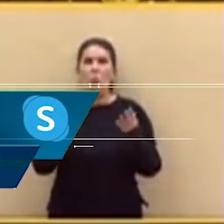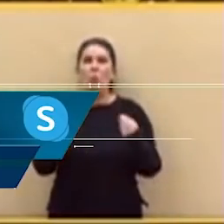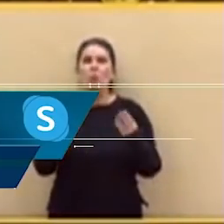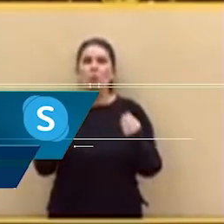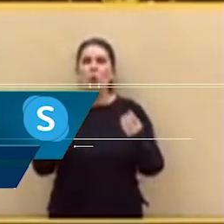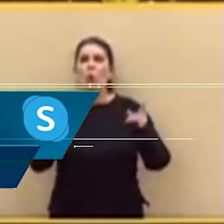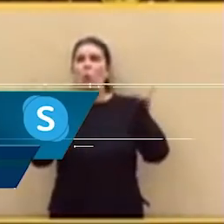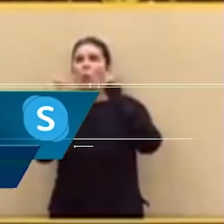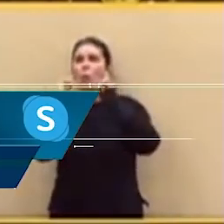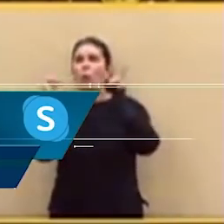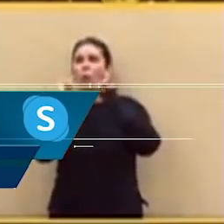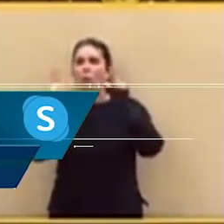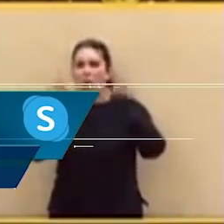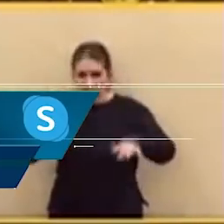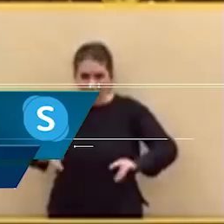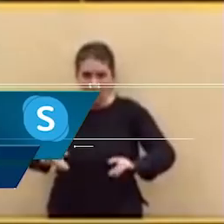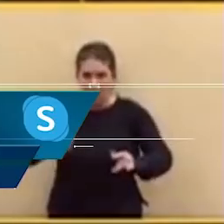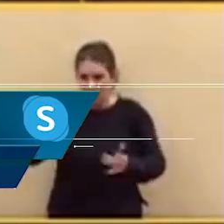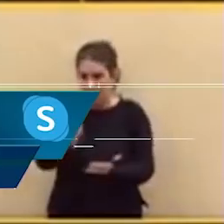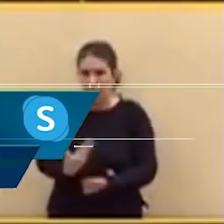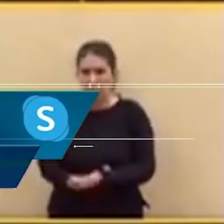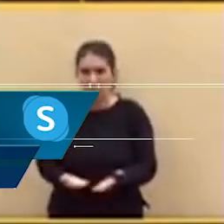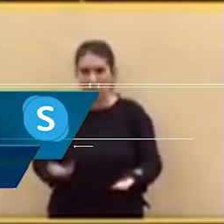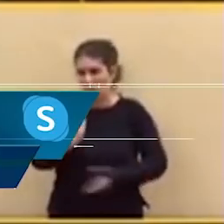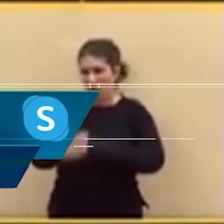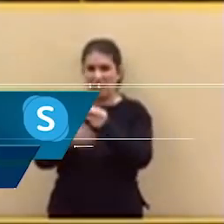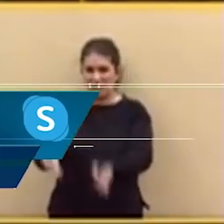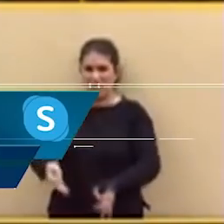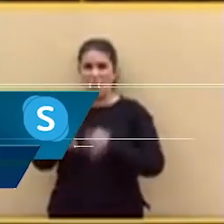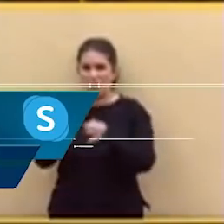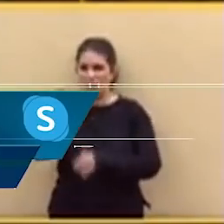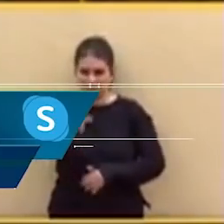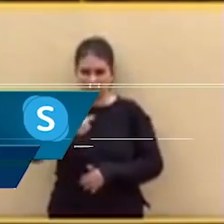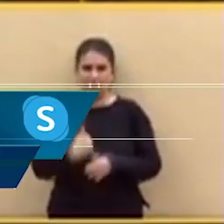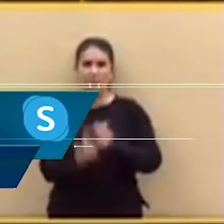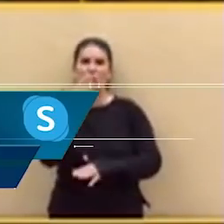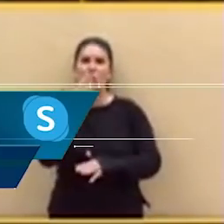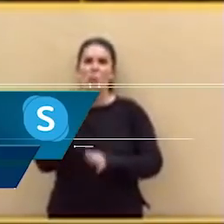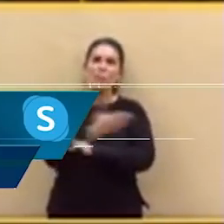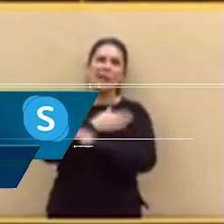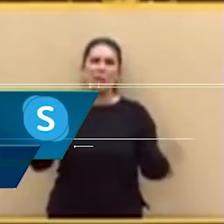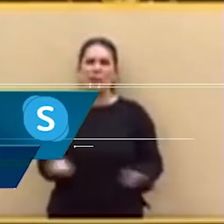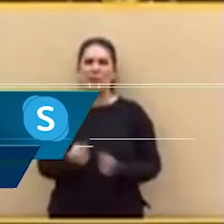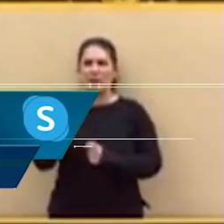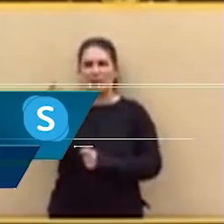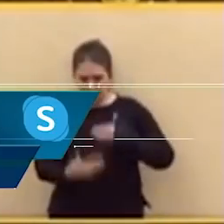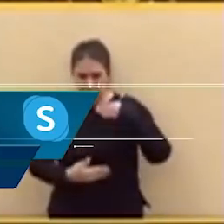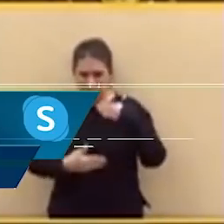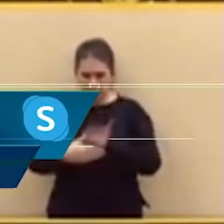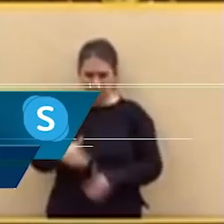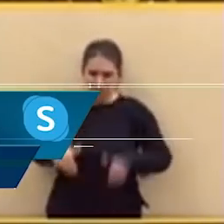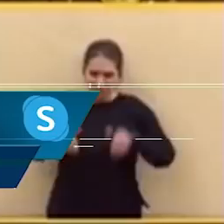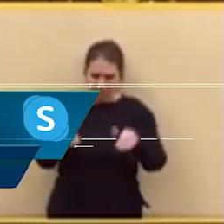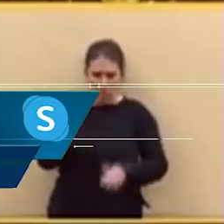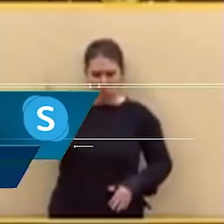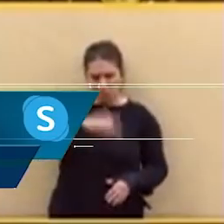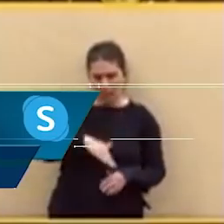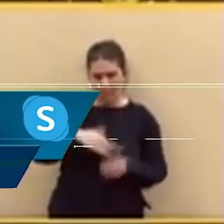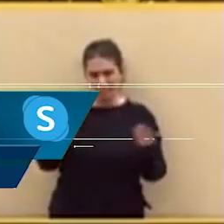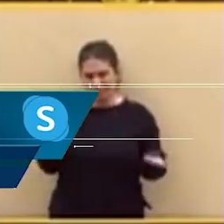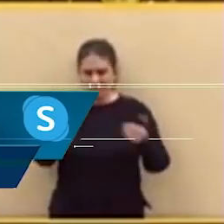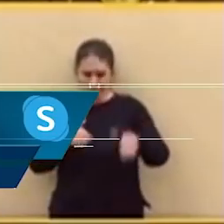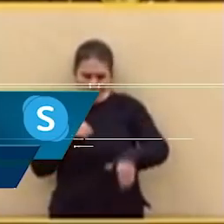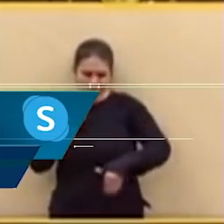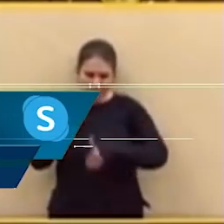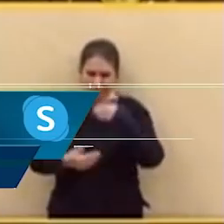en democracia, verle posicionarse del lado de aquellos que se ponen a pactar con la